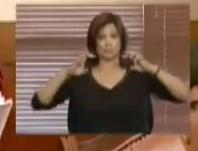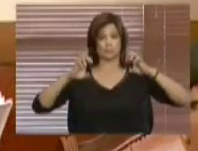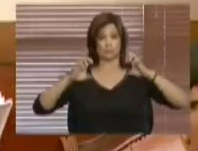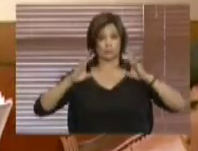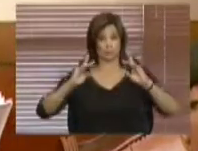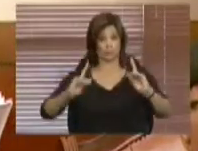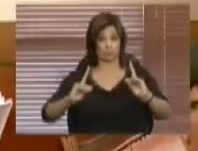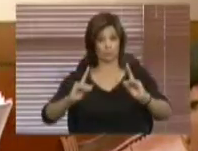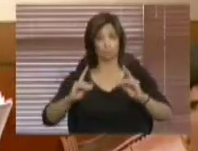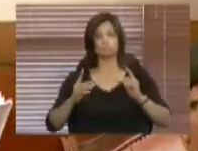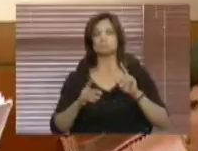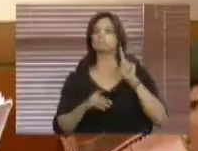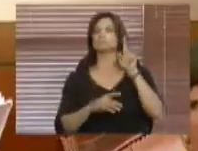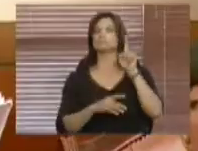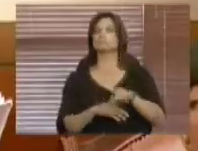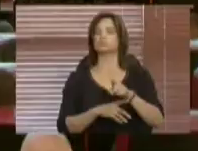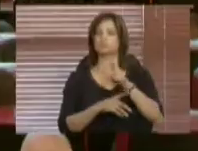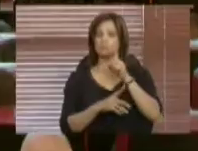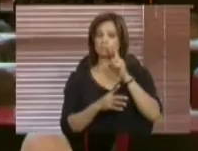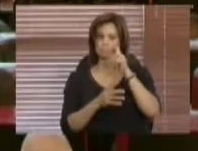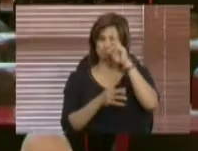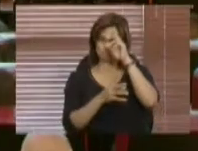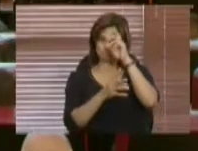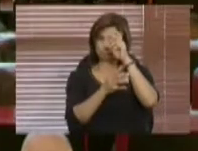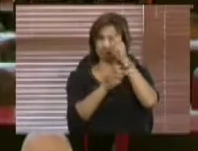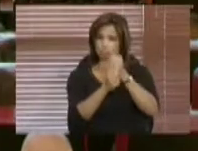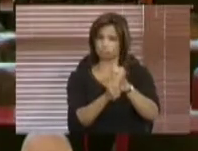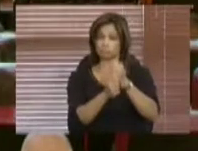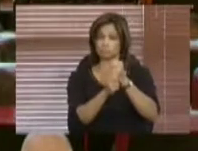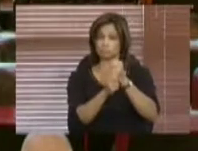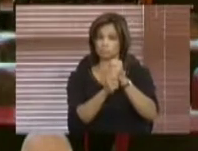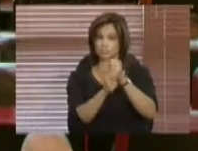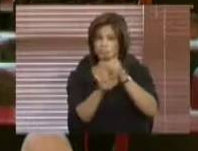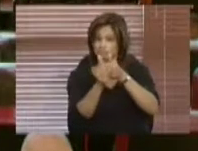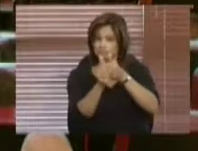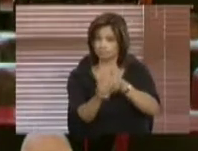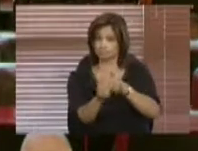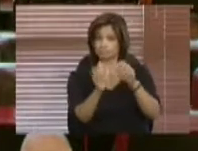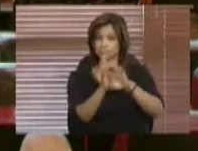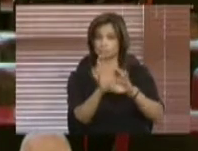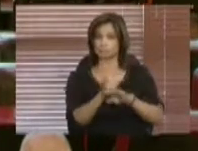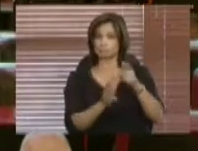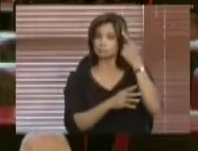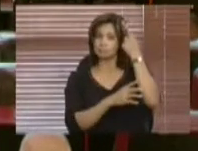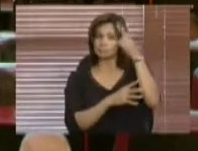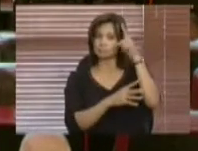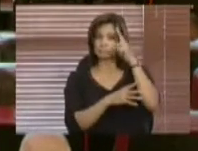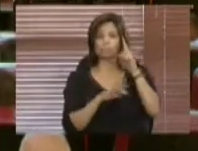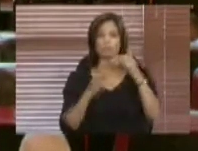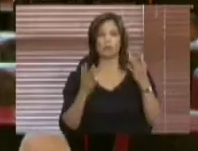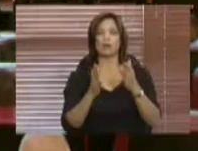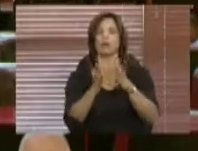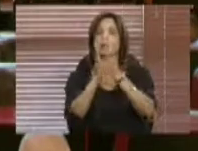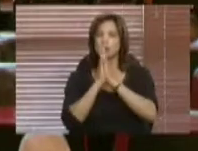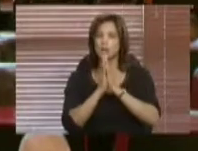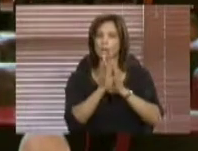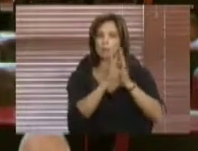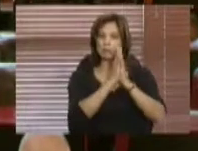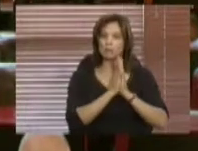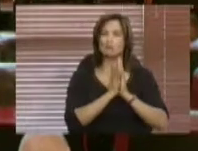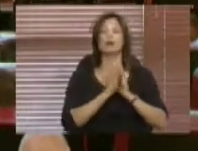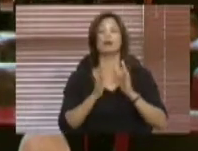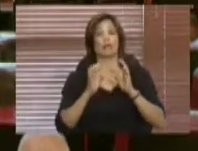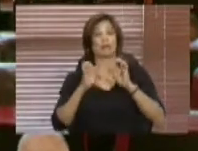Educación debe obediencia a la Constitución para así poder reclamarle a la